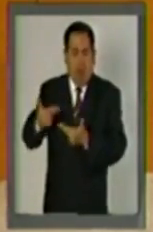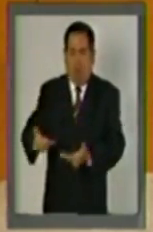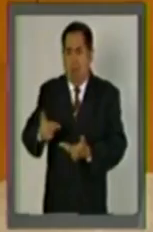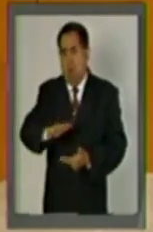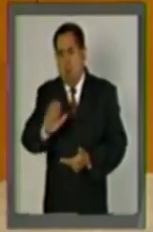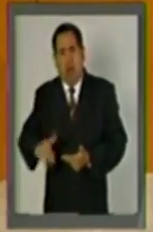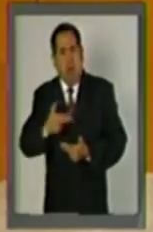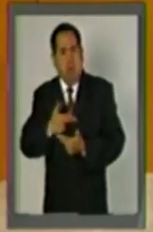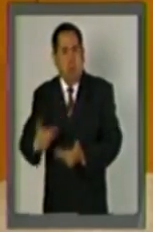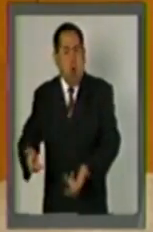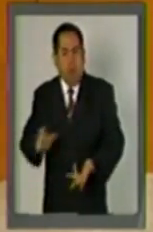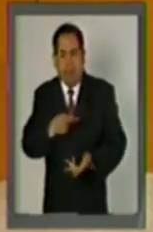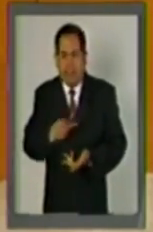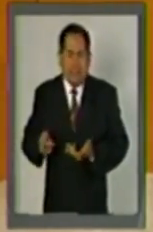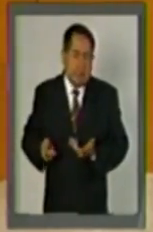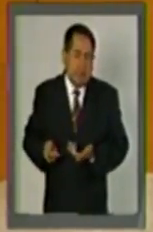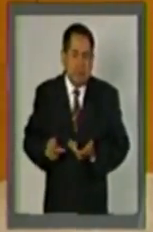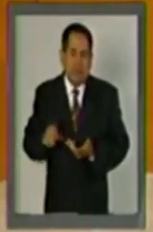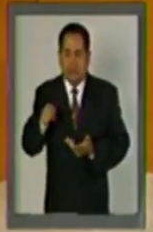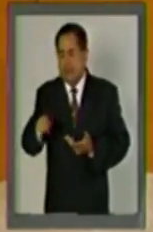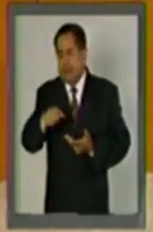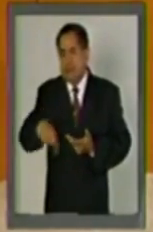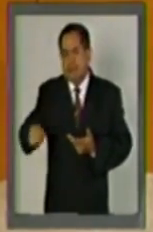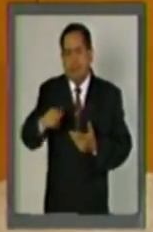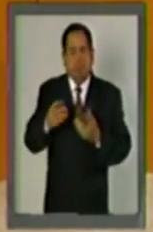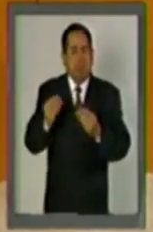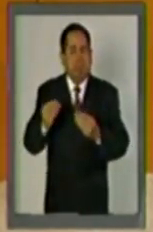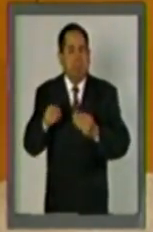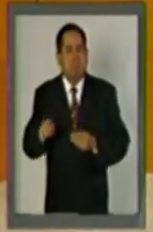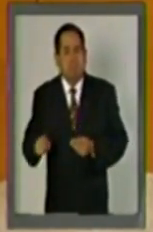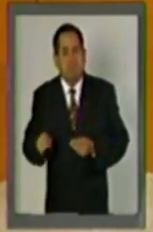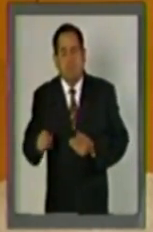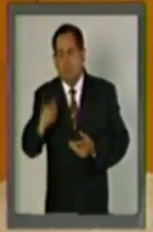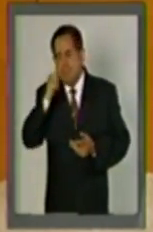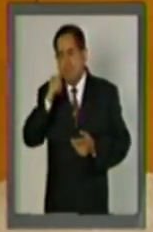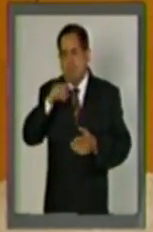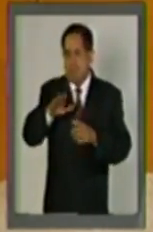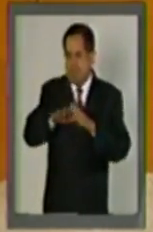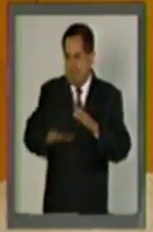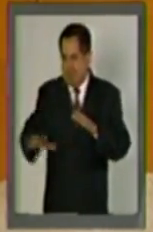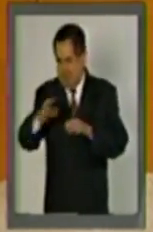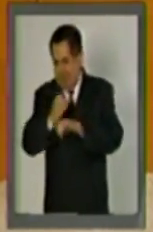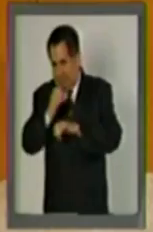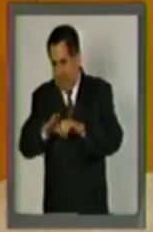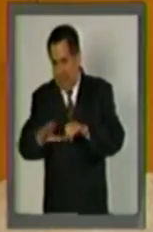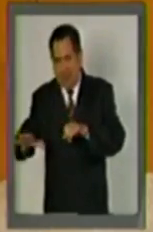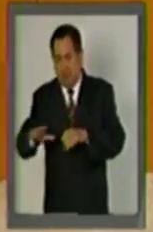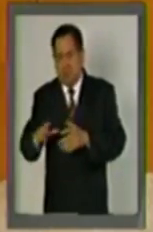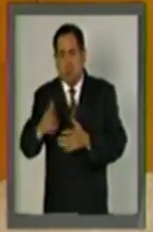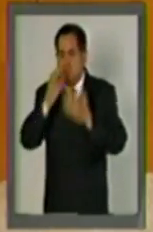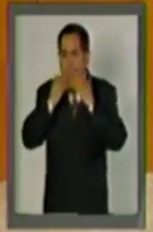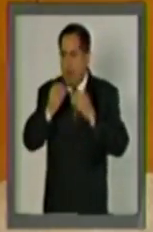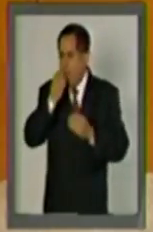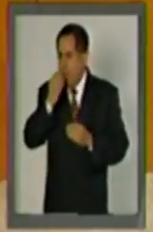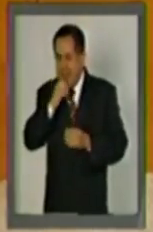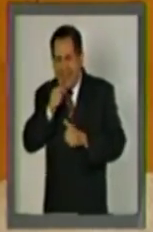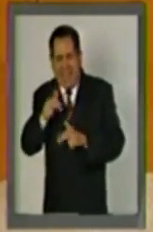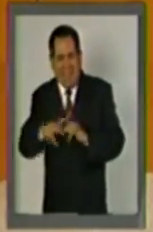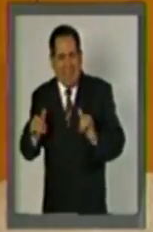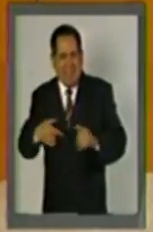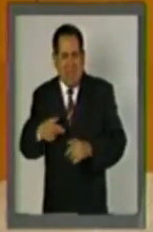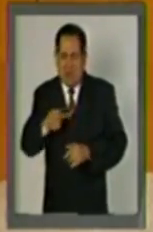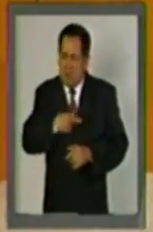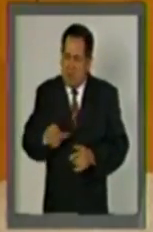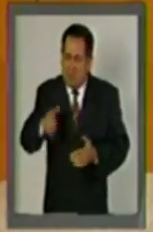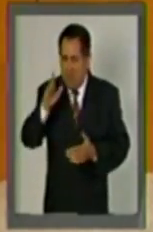y donde hay ahí se ocupan los primeros lugares en pobreza alimentaria. Y aunado a todo lo